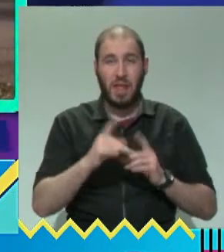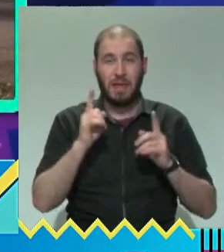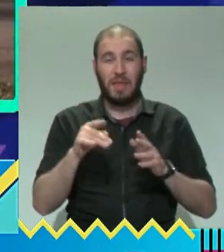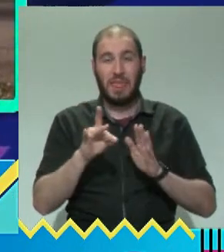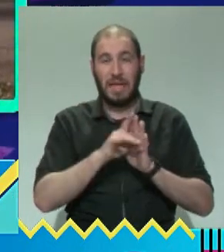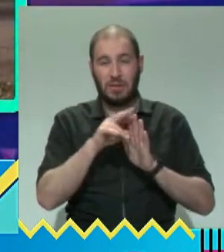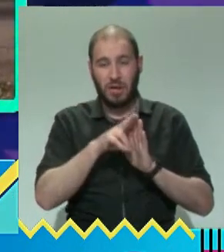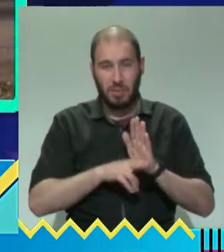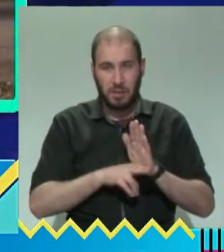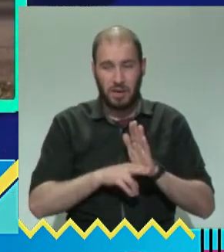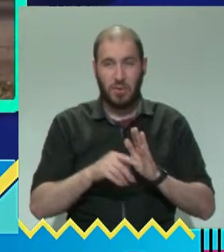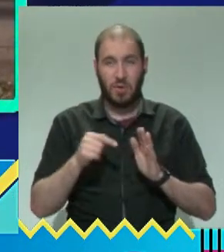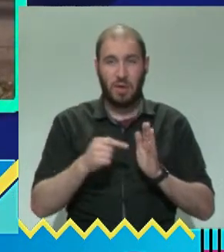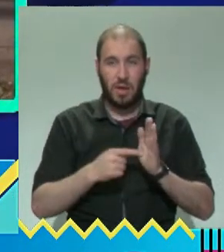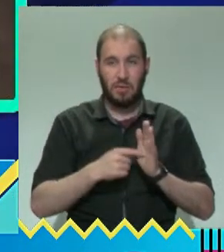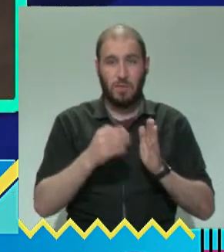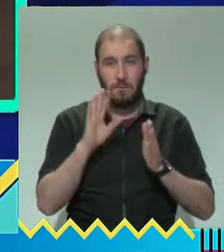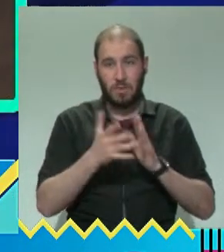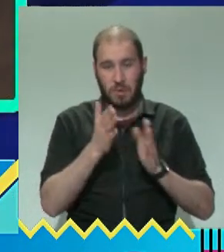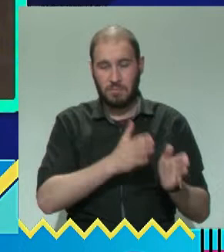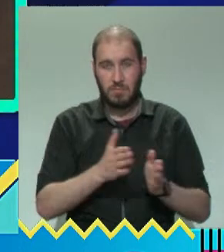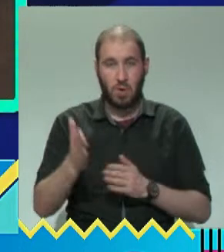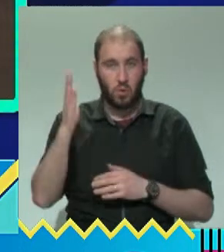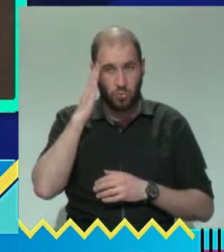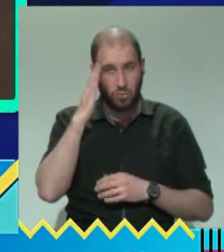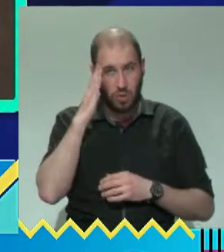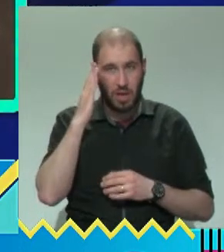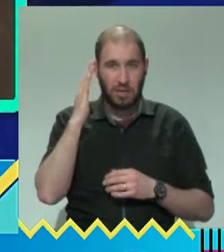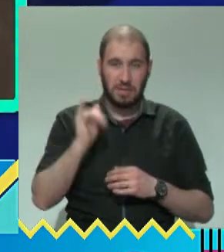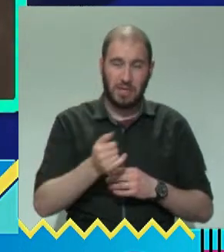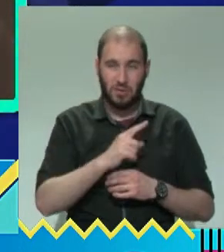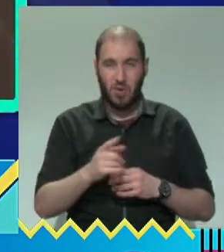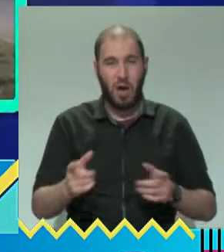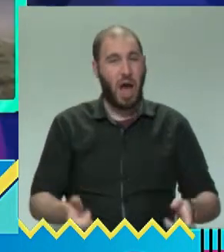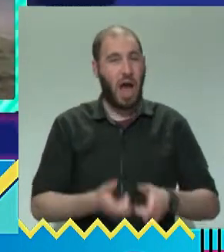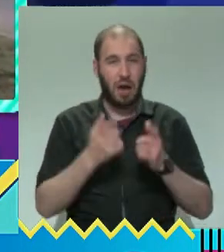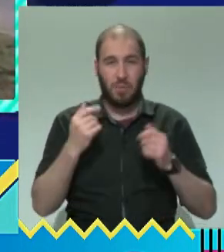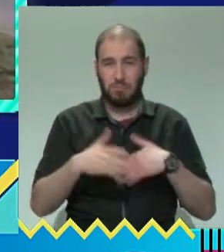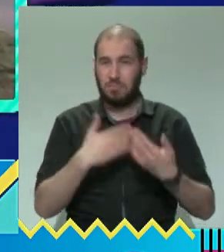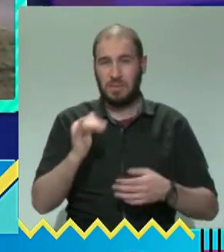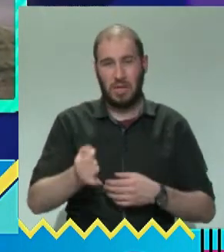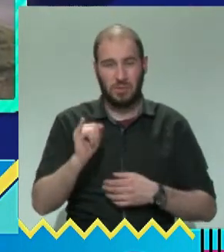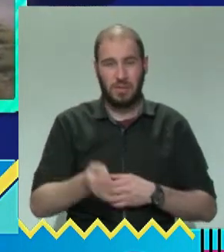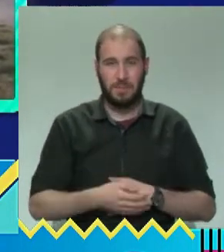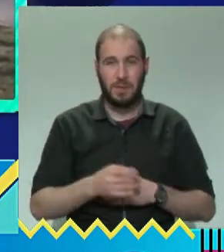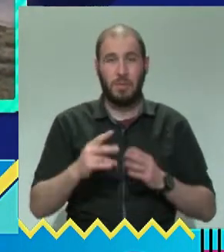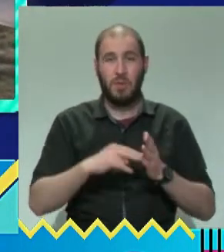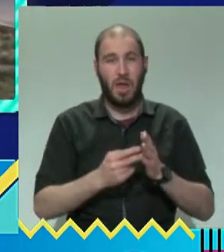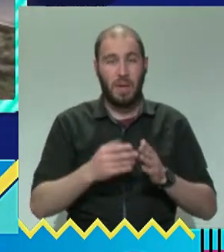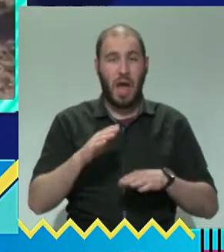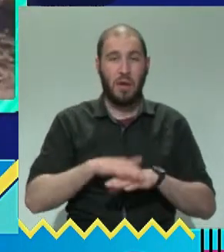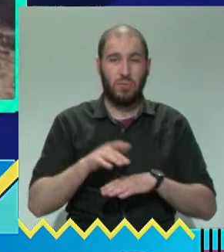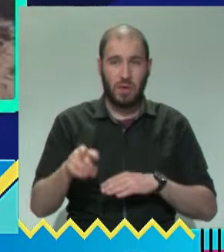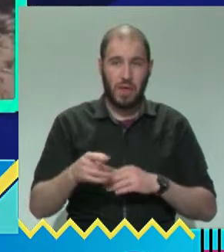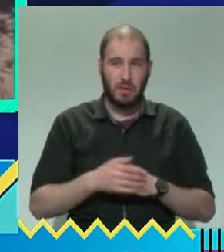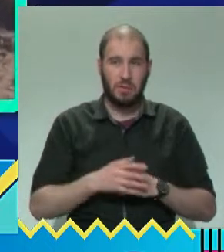decreto reglamentario, que es un manual de procedimientos, con cultura o sin cultura, el arbolado va a funcionar. Es un problema de las autoridades